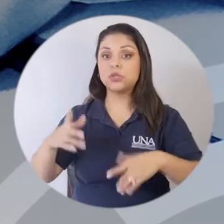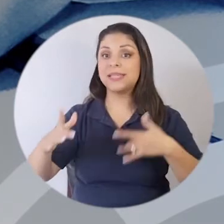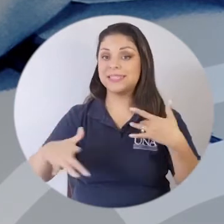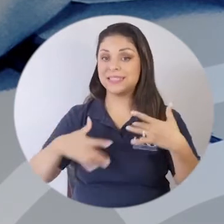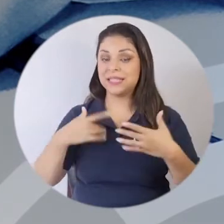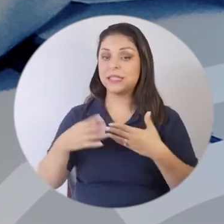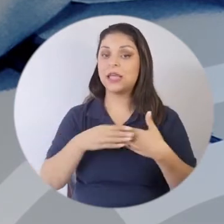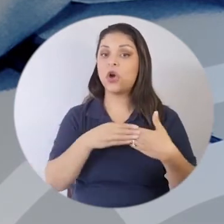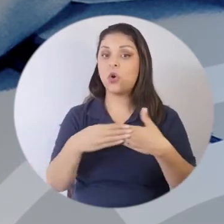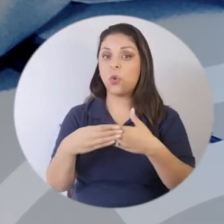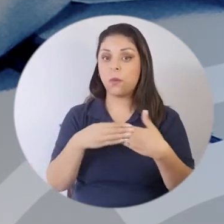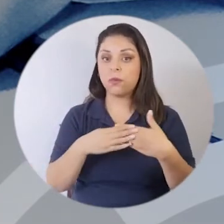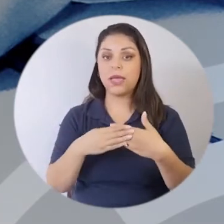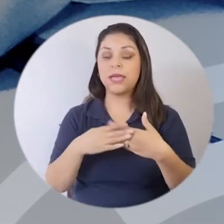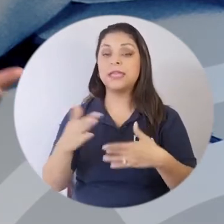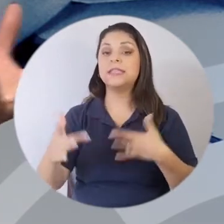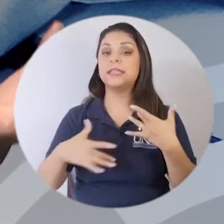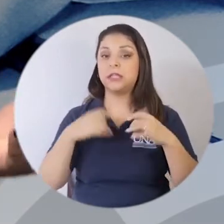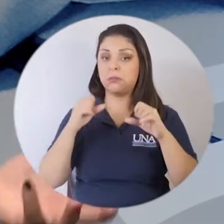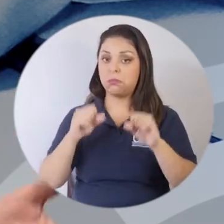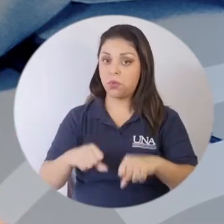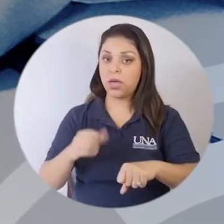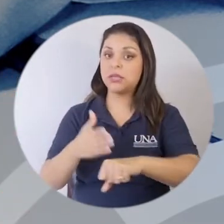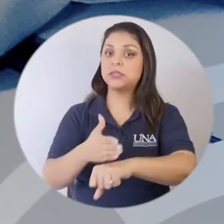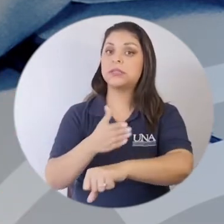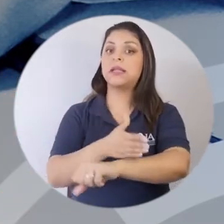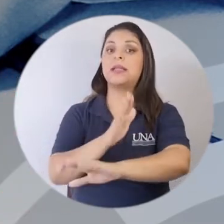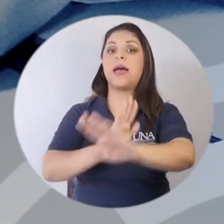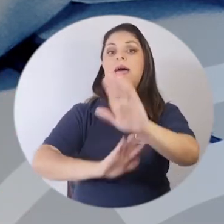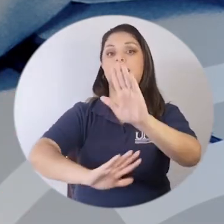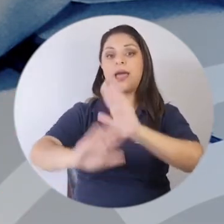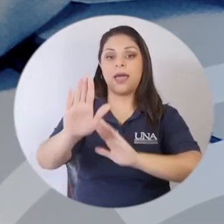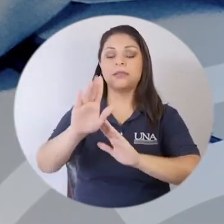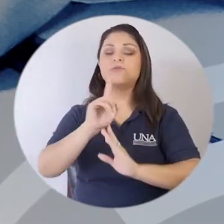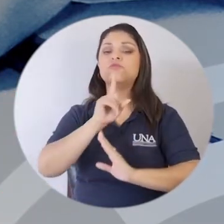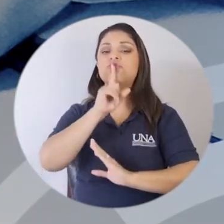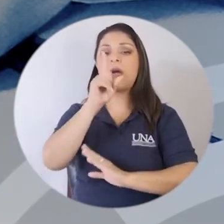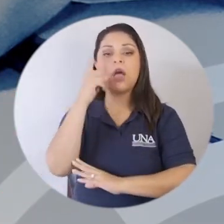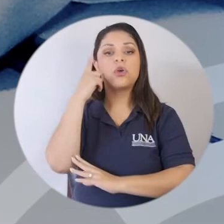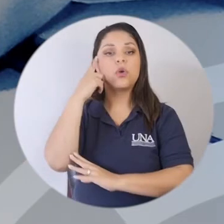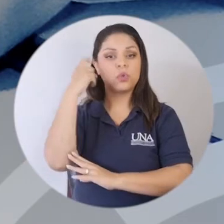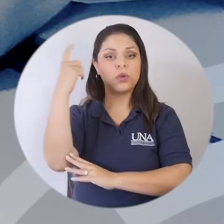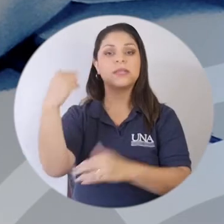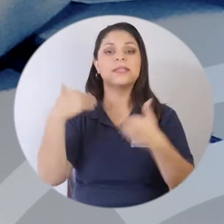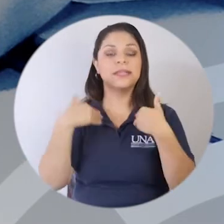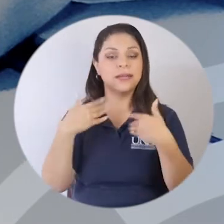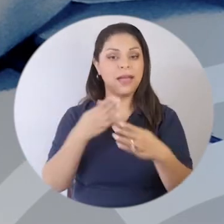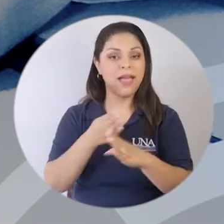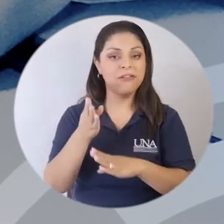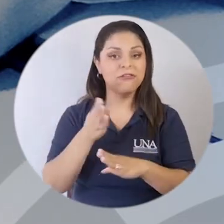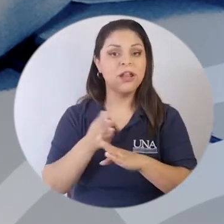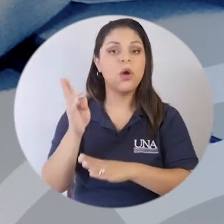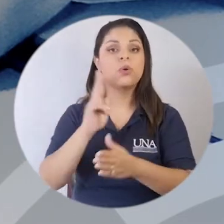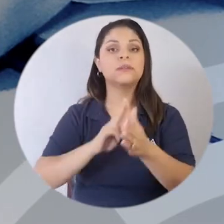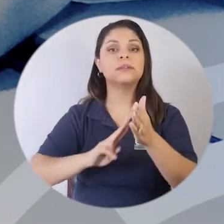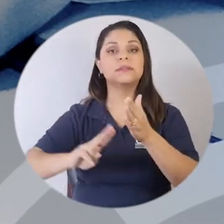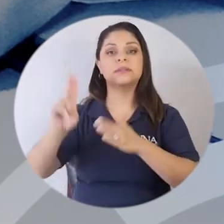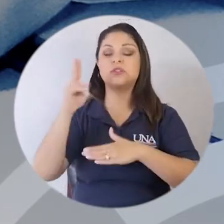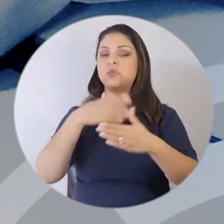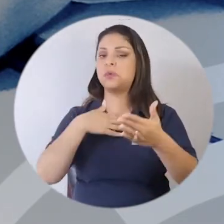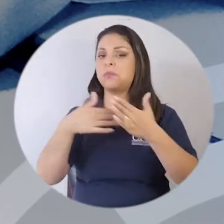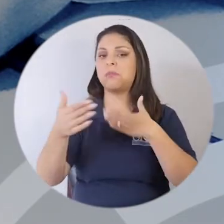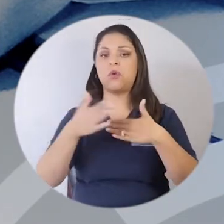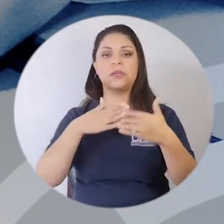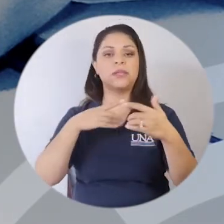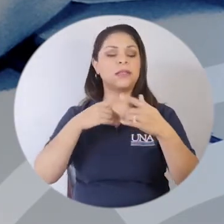sienta cómoda y sienta que puede salir adelante y hacer realidad su sueño de tener una carrera universitaria